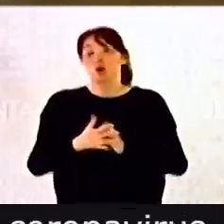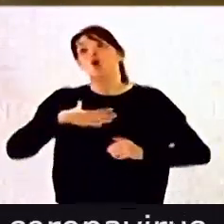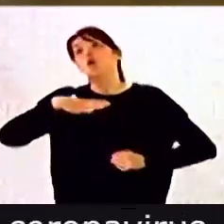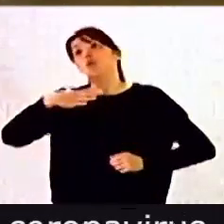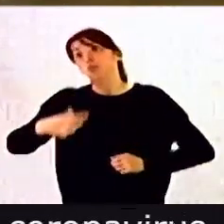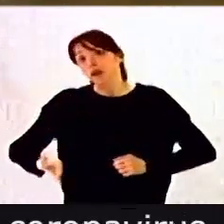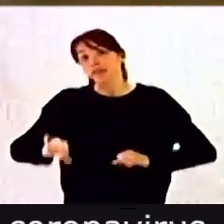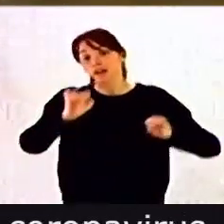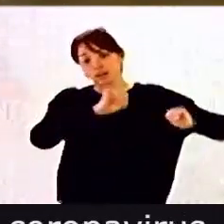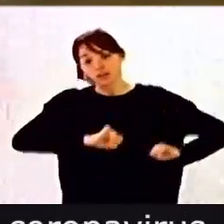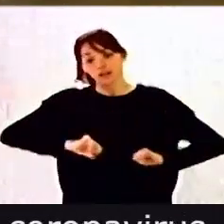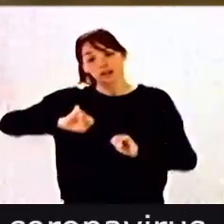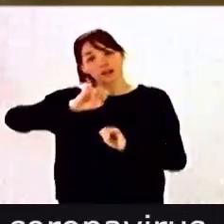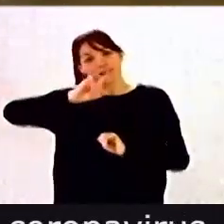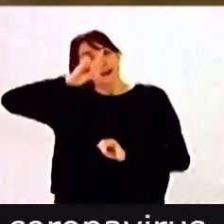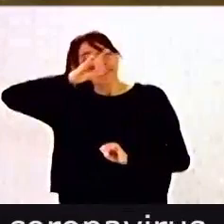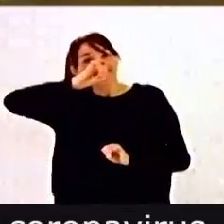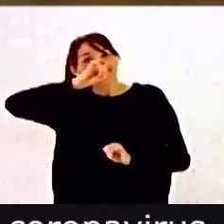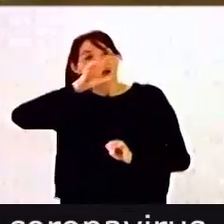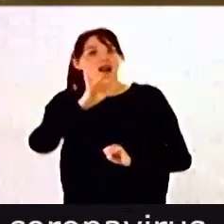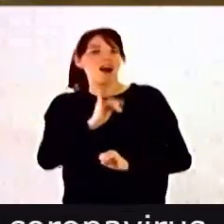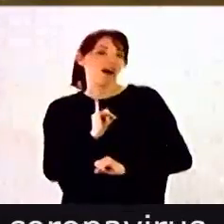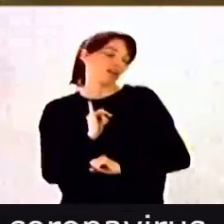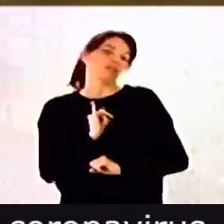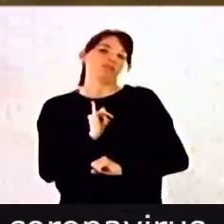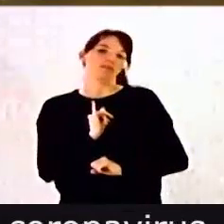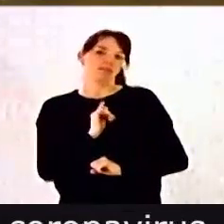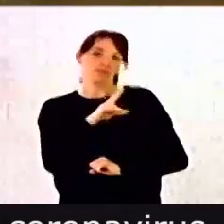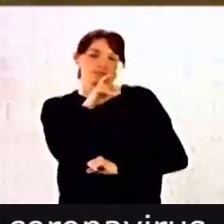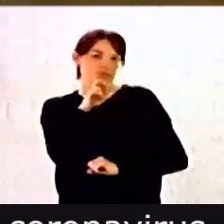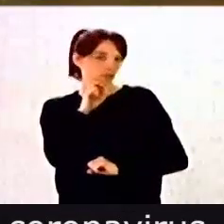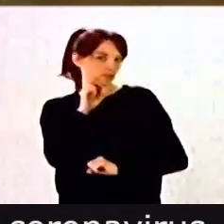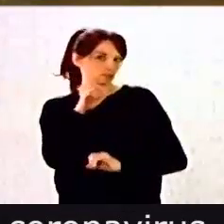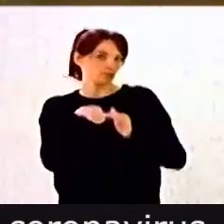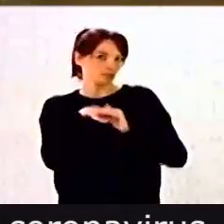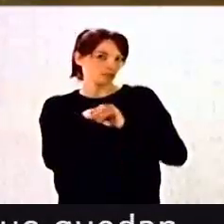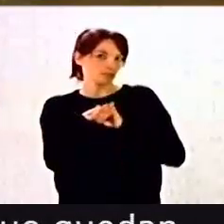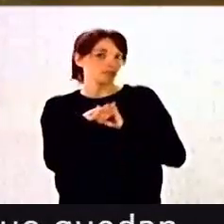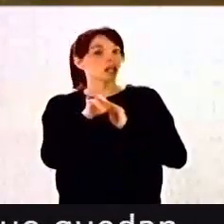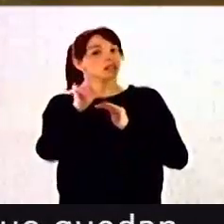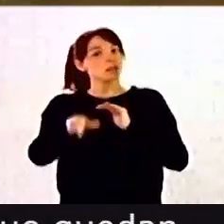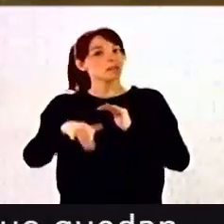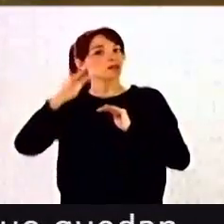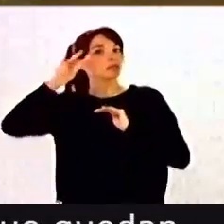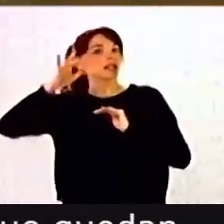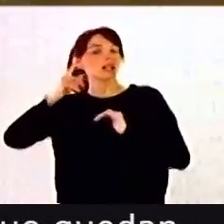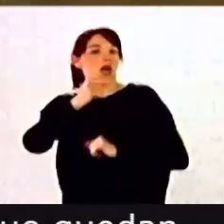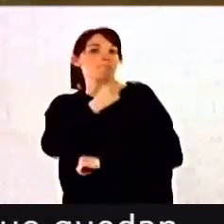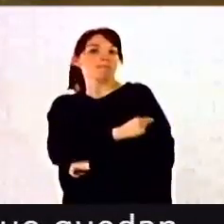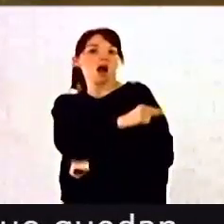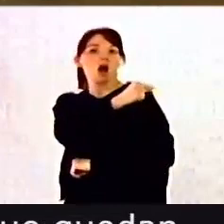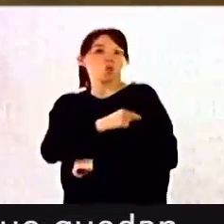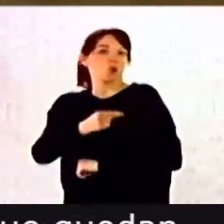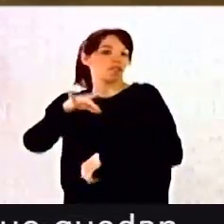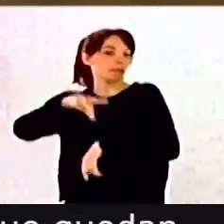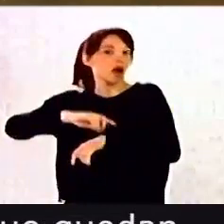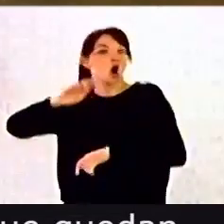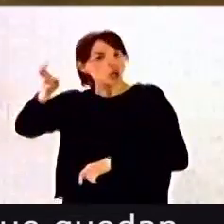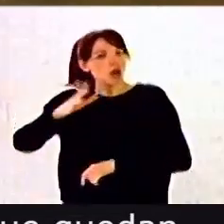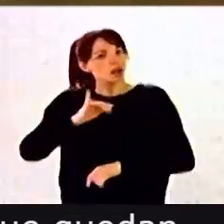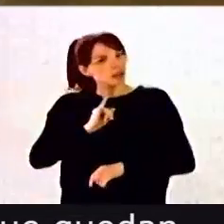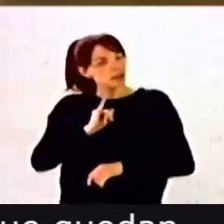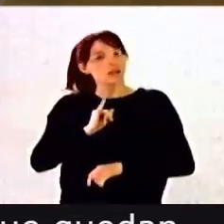recuerdo, esas defensas que nos quedan también cuando nos ponemos una determinada vacuna contra otro tipo de enfermedad, y